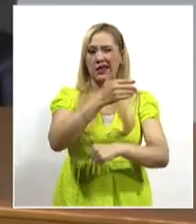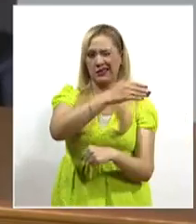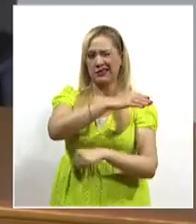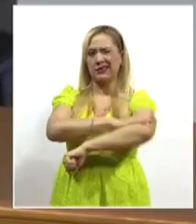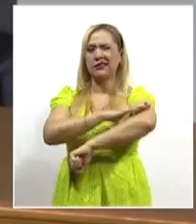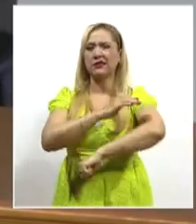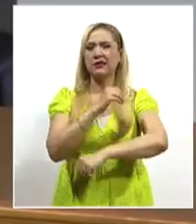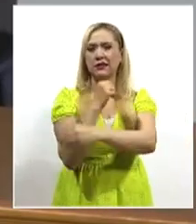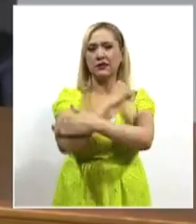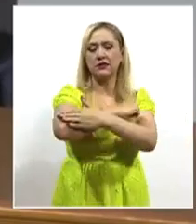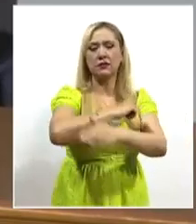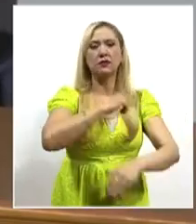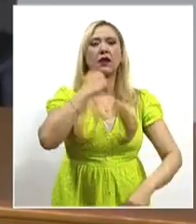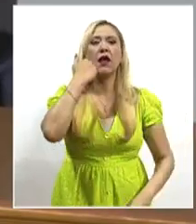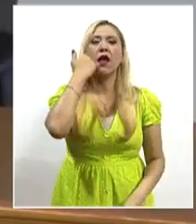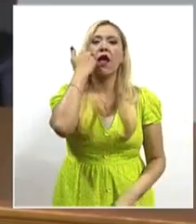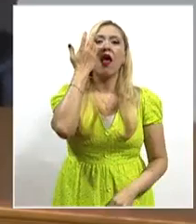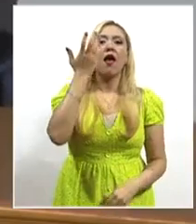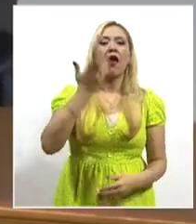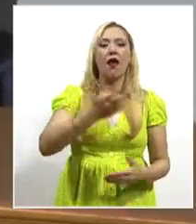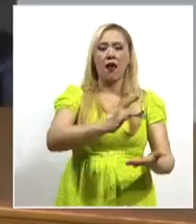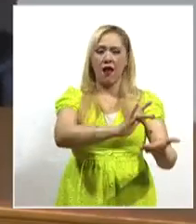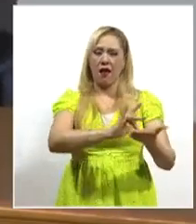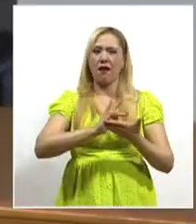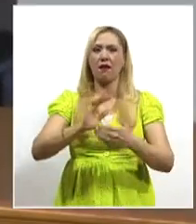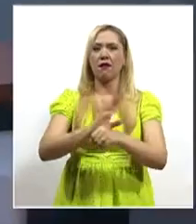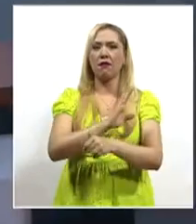pretenden alcanzar alguna ventaja.